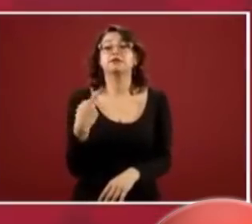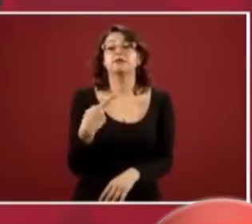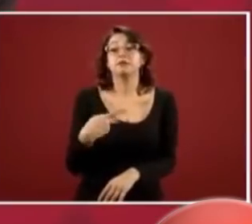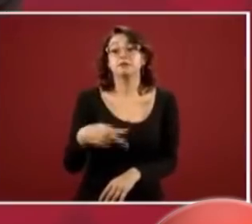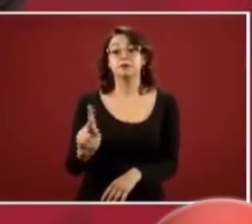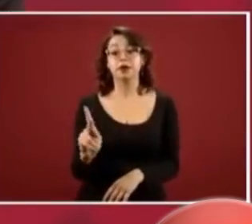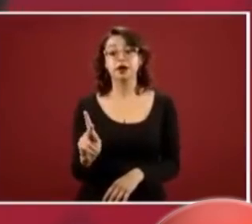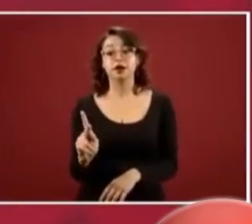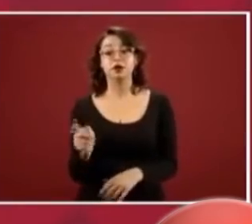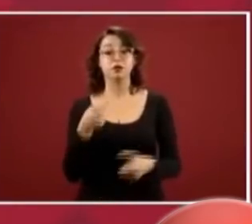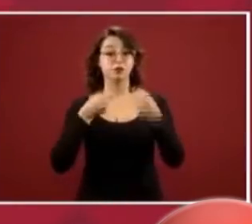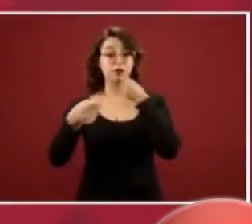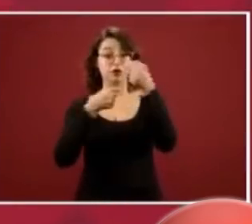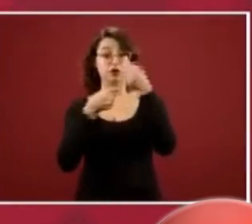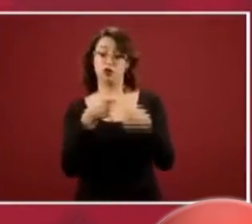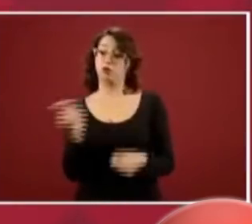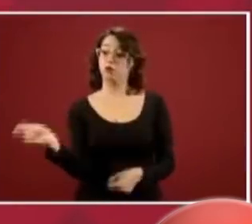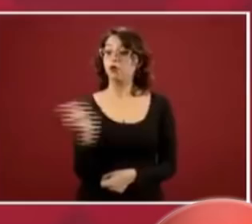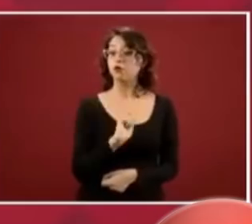un profesional del periodismo,